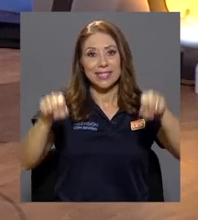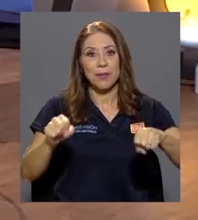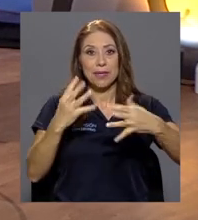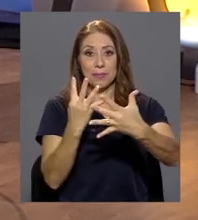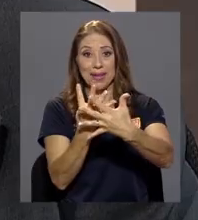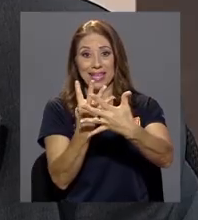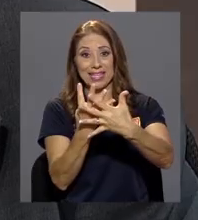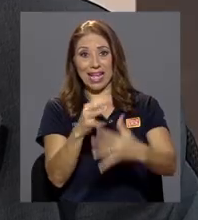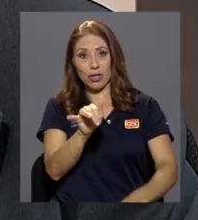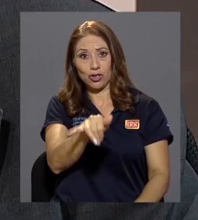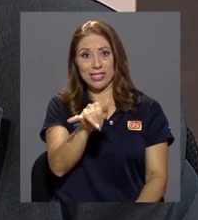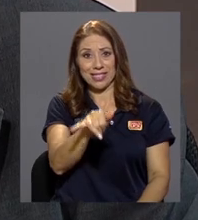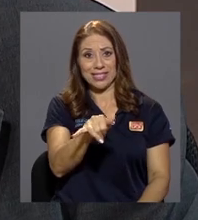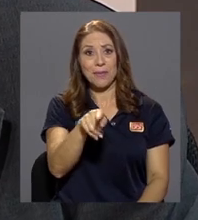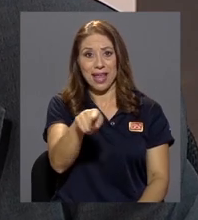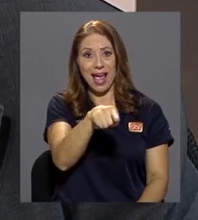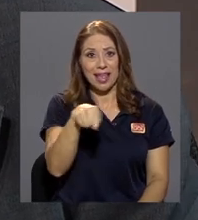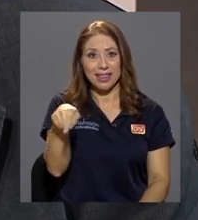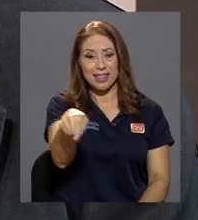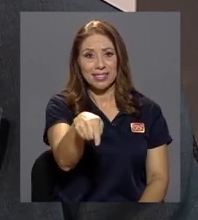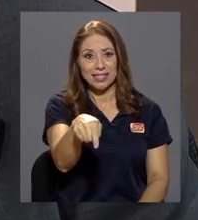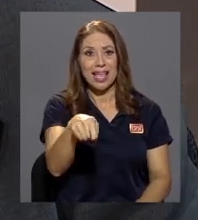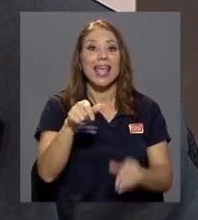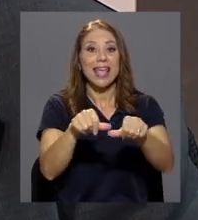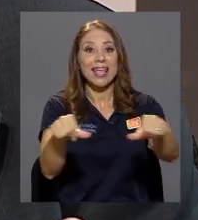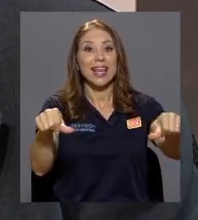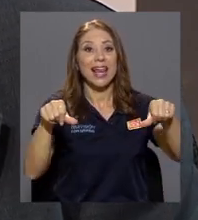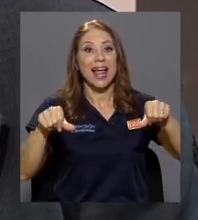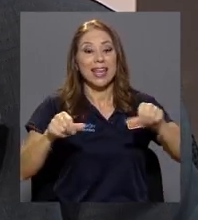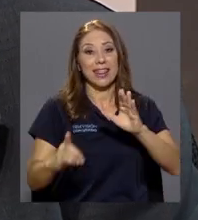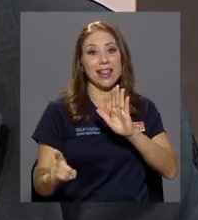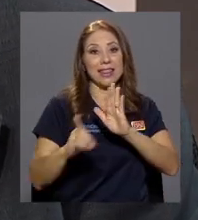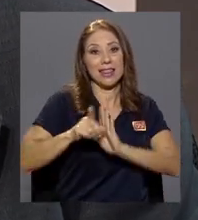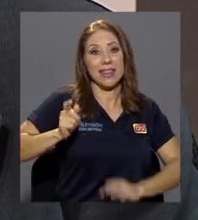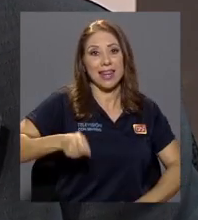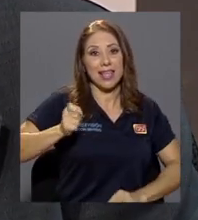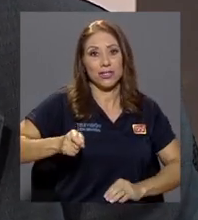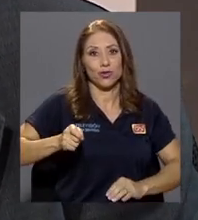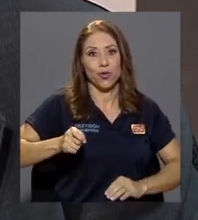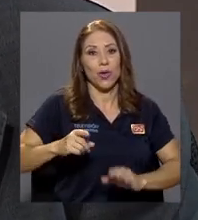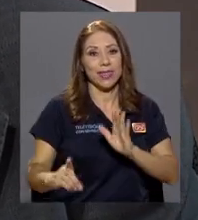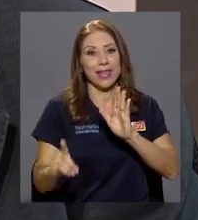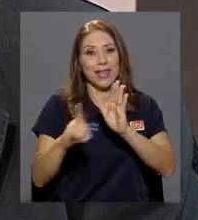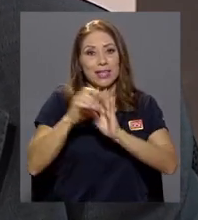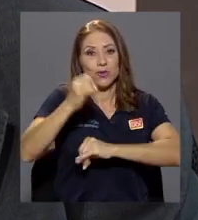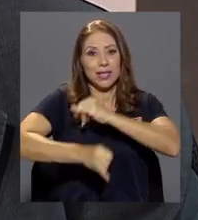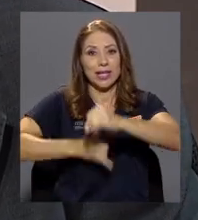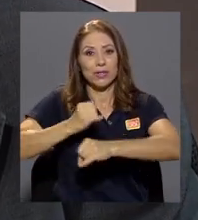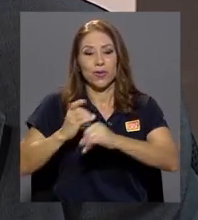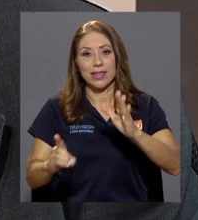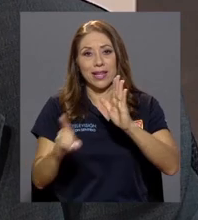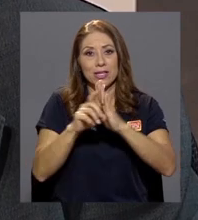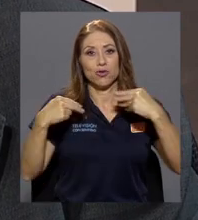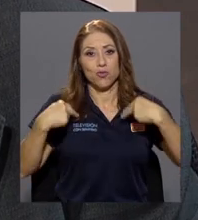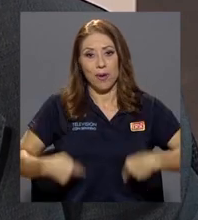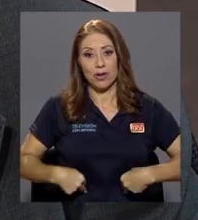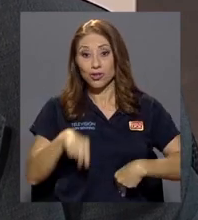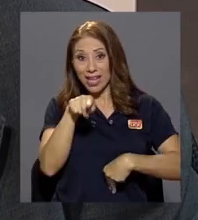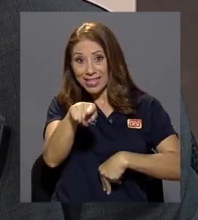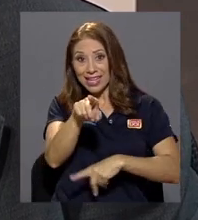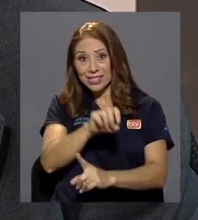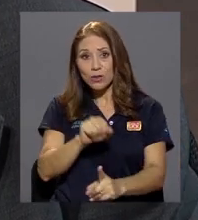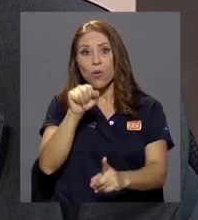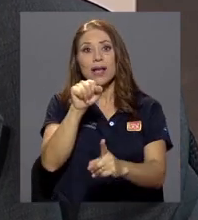penitenciarios semejantes son lo que en el campo del derecho nos movemos nosotros en el derecho internacional de los derechos humanos es